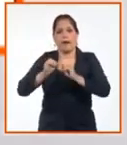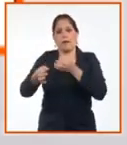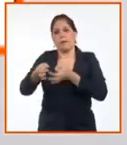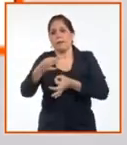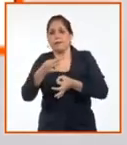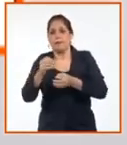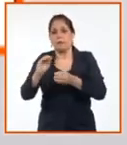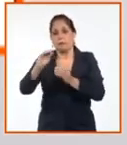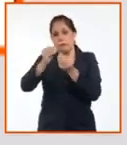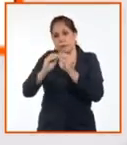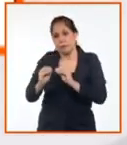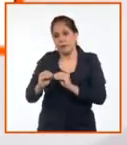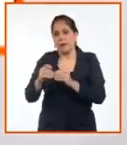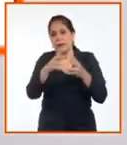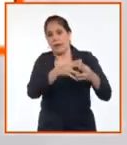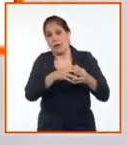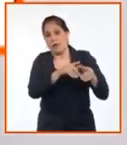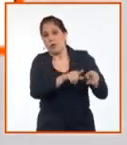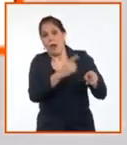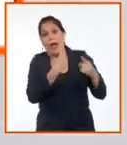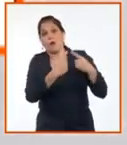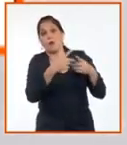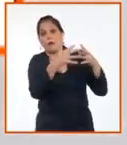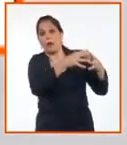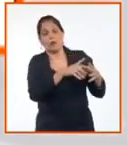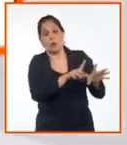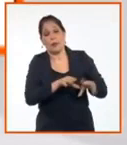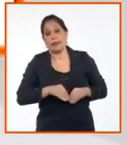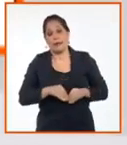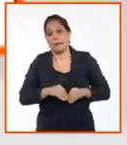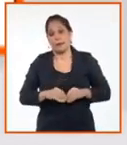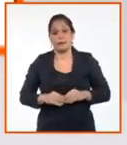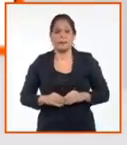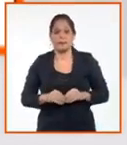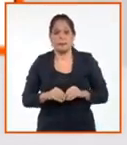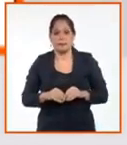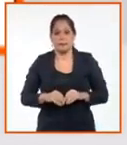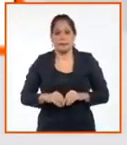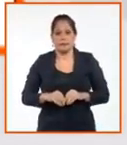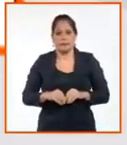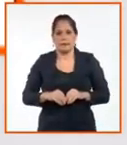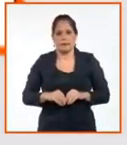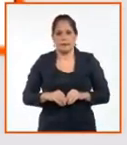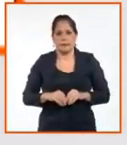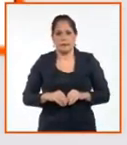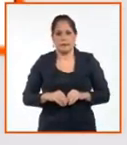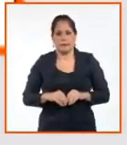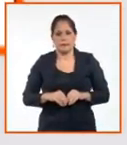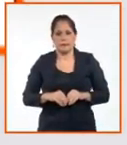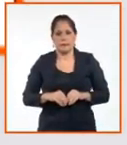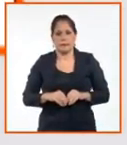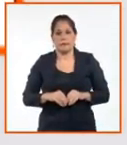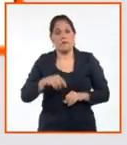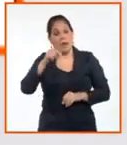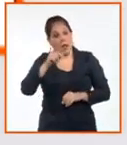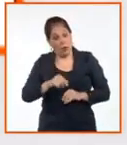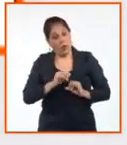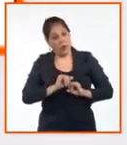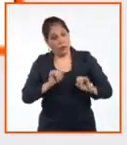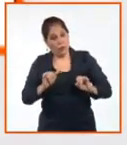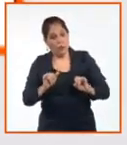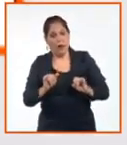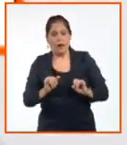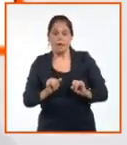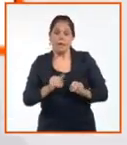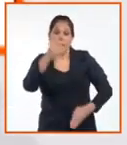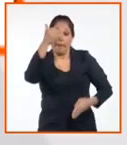componentes norteamericanos como tenemos por la radio se dice desafortunadamente tenemos que informarle que el endurecimiento del